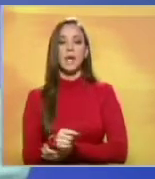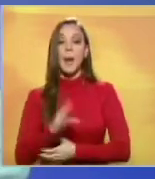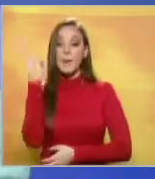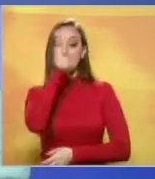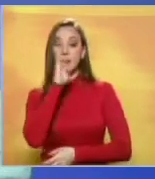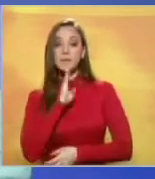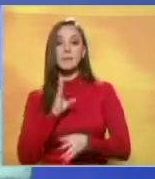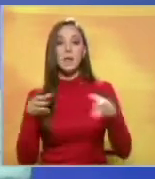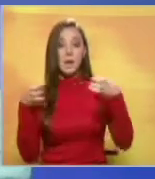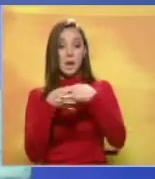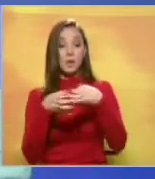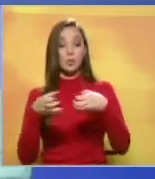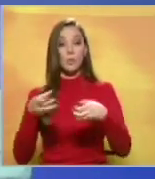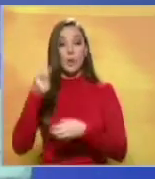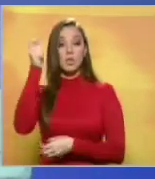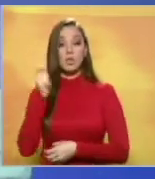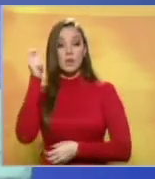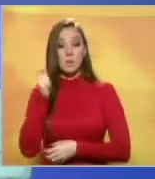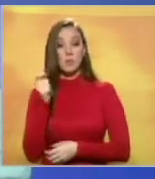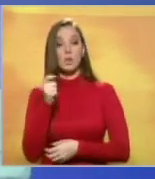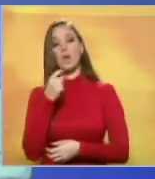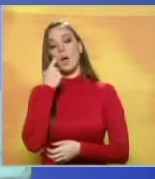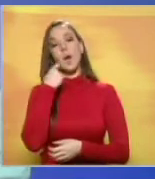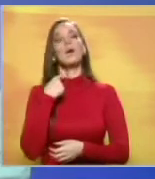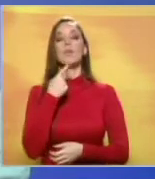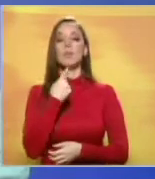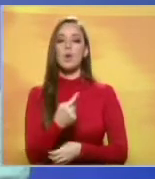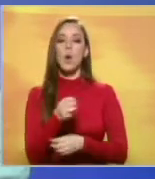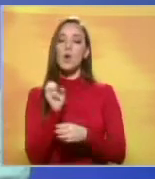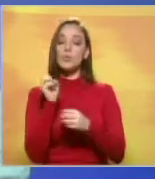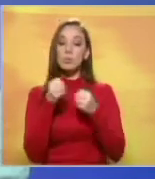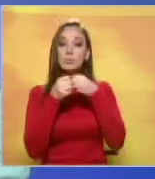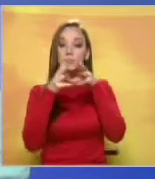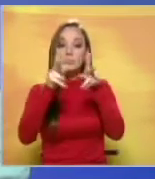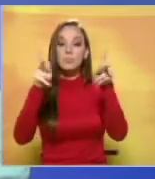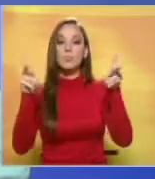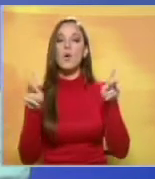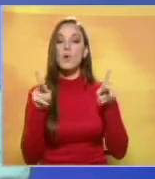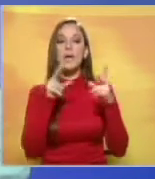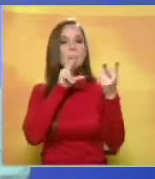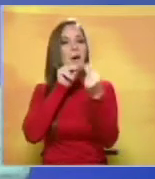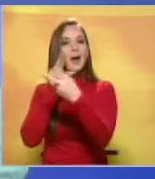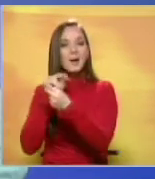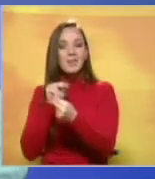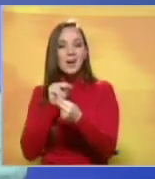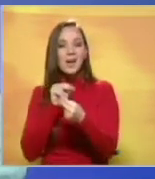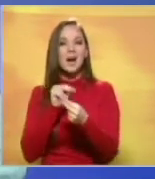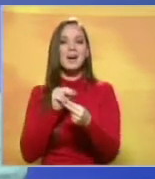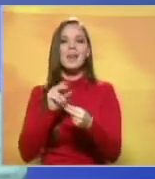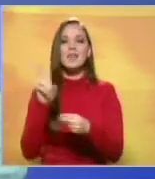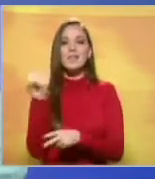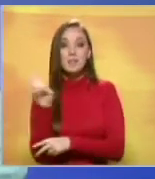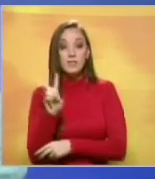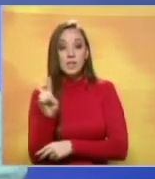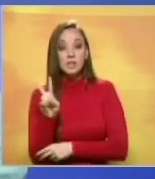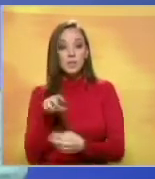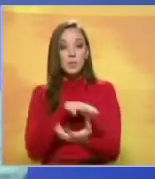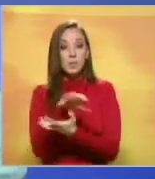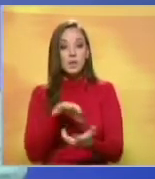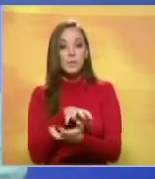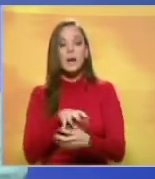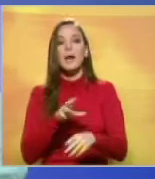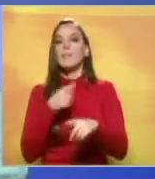cámara de diputados anunció la cancelación de una audiencia pública sobre la situación en venezuela prevista para este miércoles debido al agravamiento